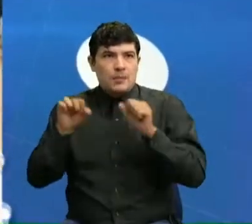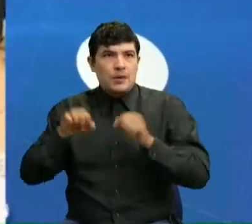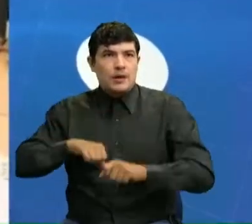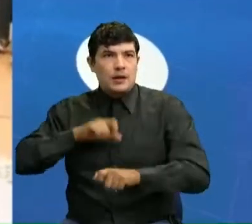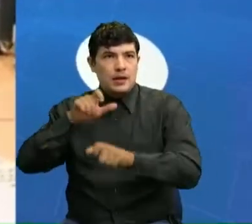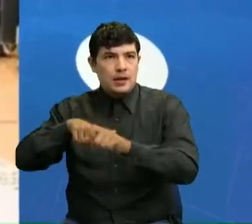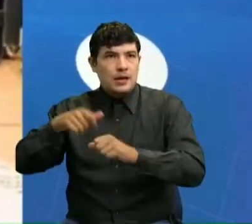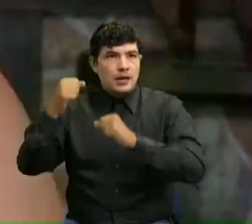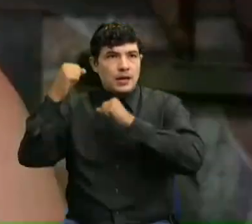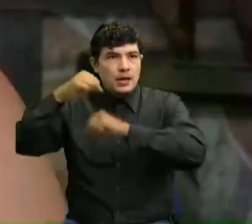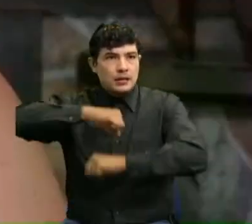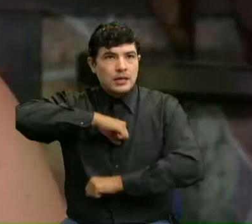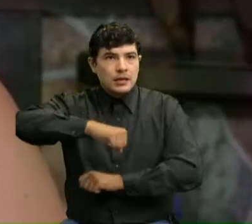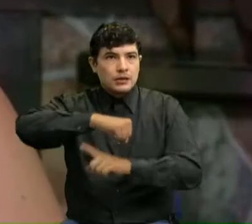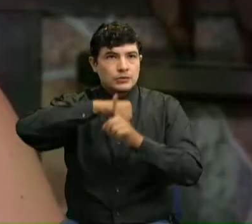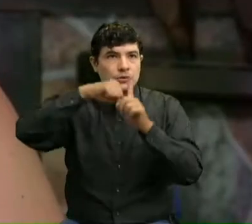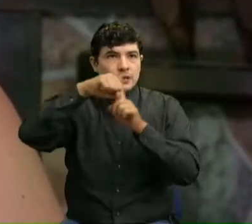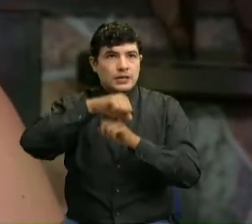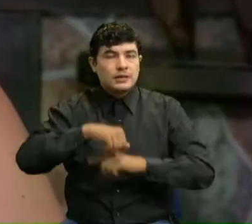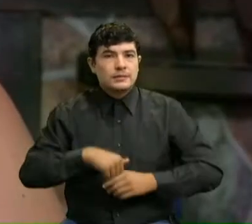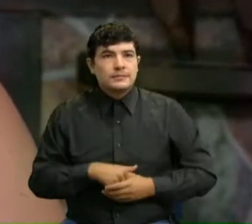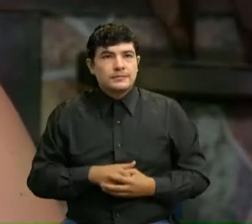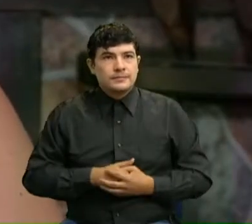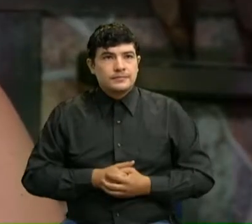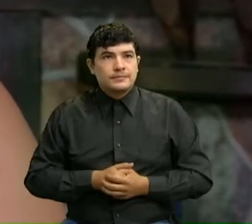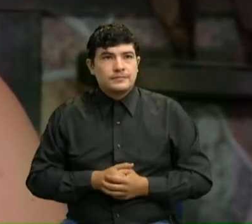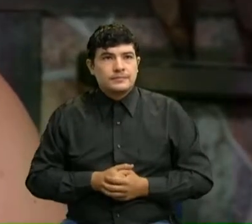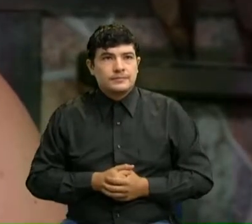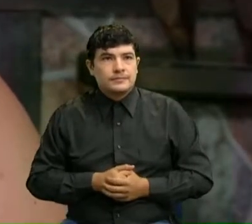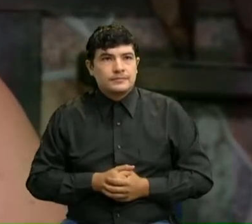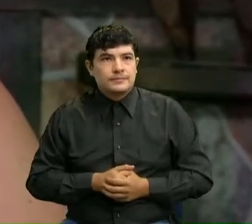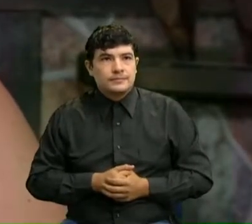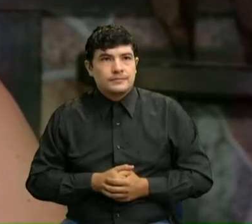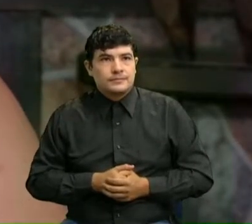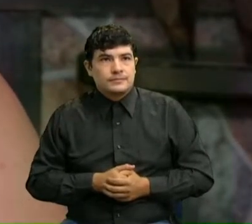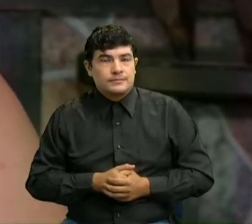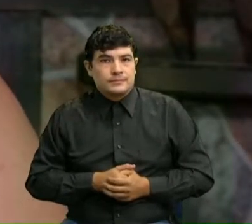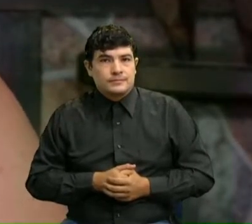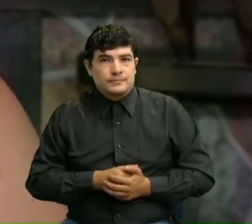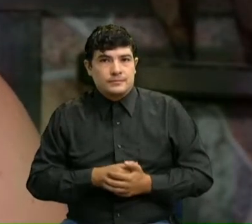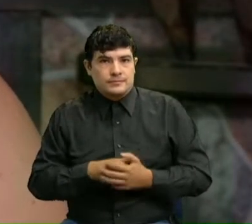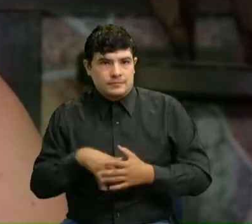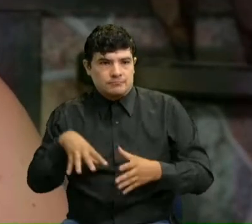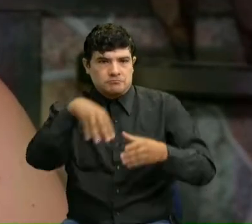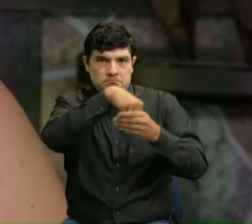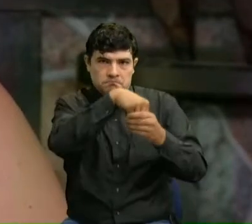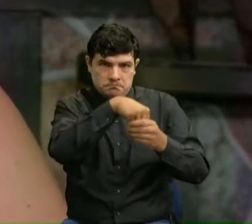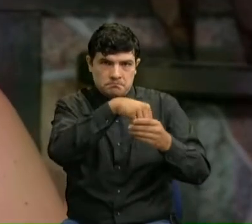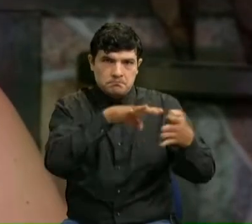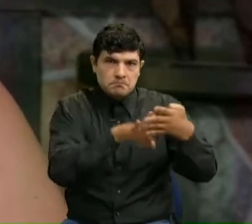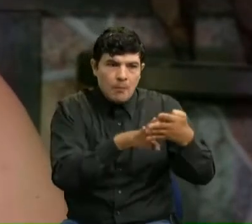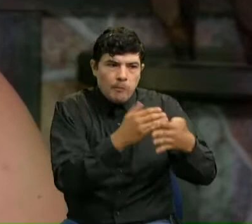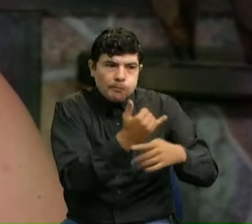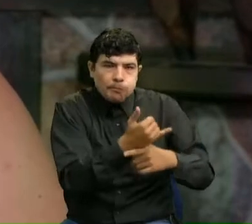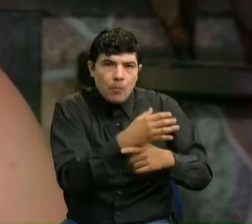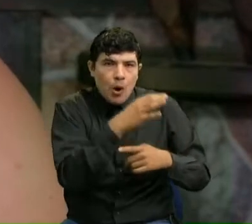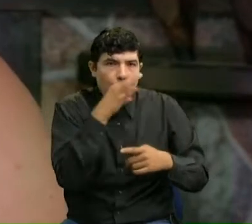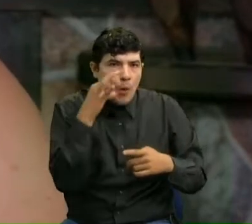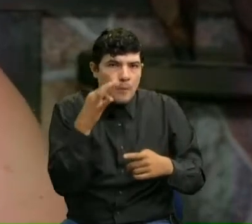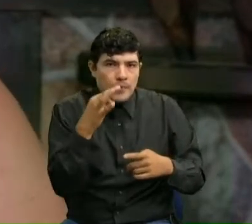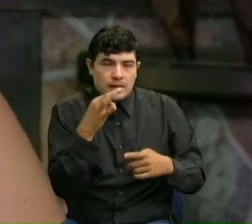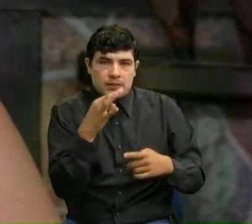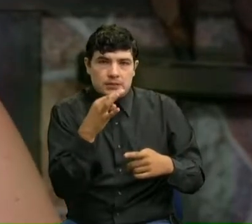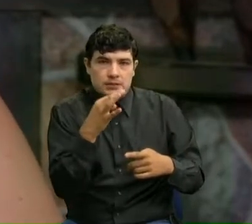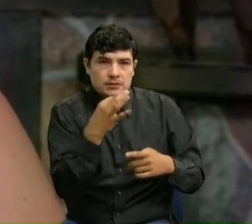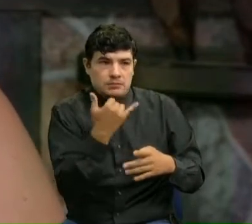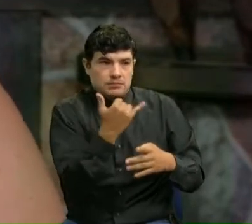activismo social pasaron para la cárcel de hombres allá me volví líder social ahora llegué a ver las dificultades de las internas de las personas que